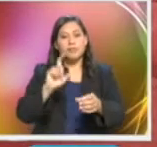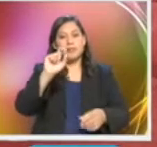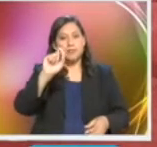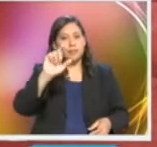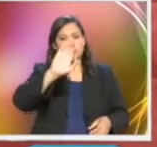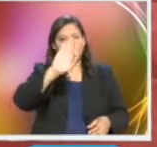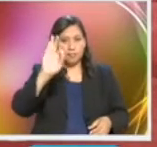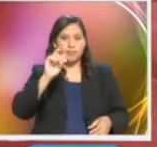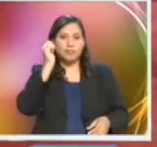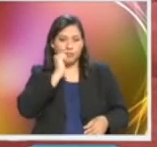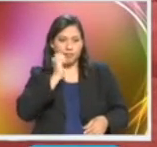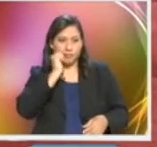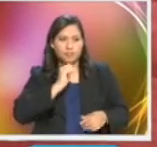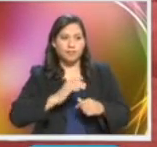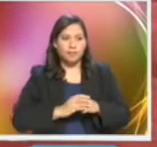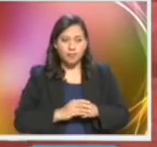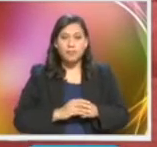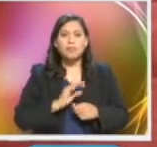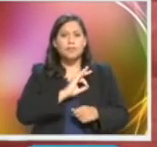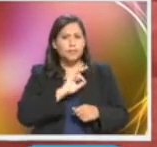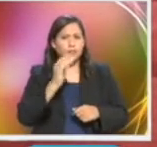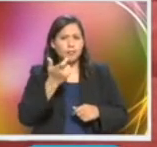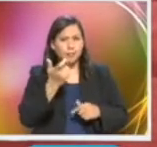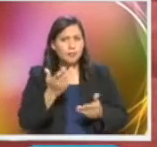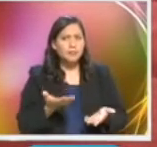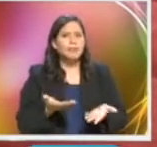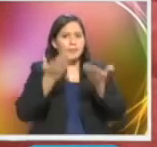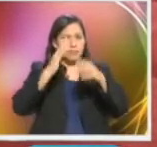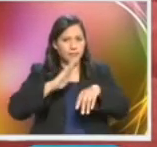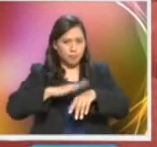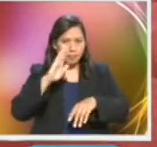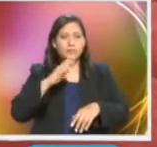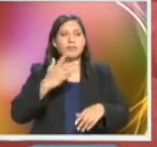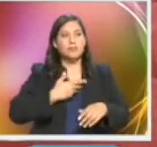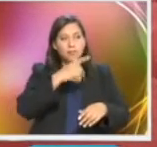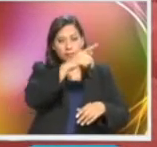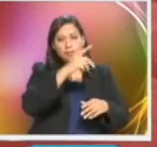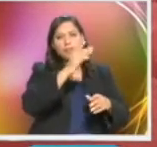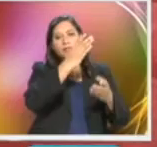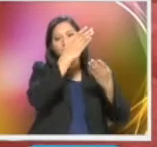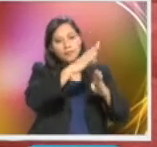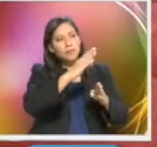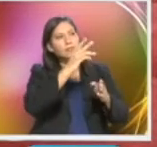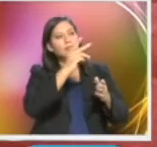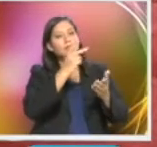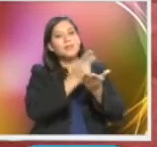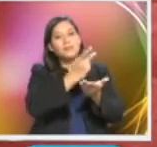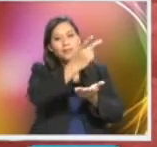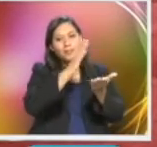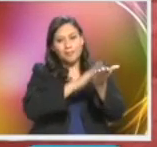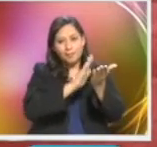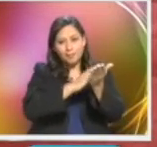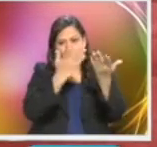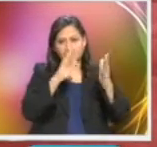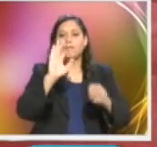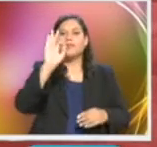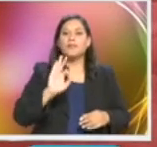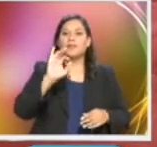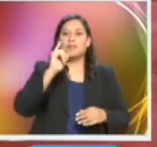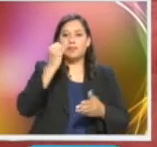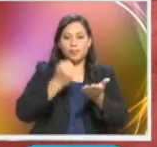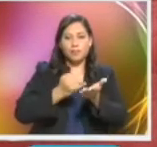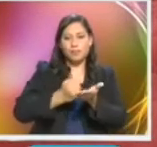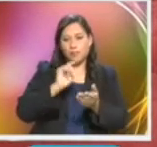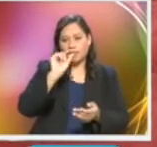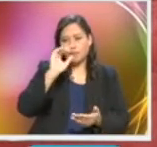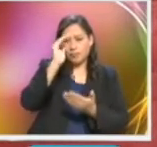20%. 20%. Podrías dar más. Si das más, hay instituciones financieras que te premian, entonces te cobran una tasa menor. Una